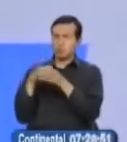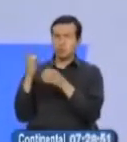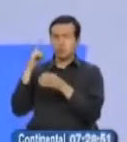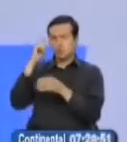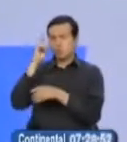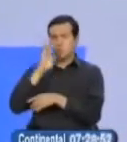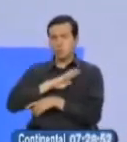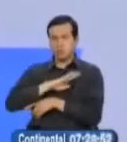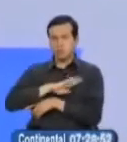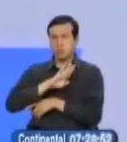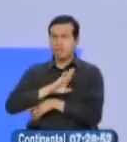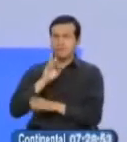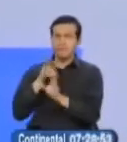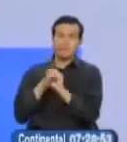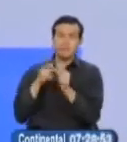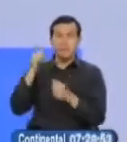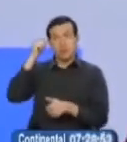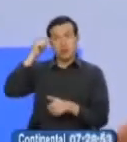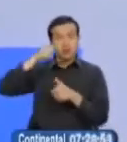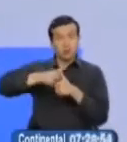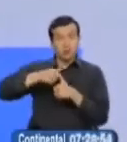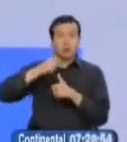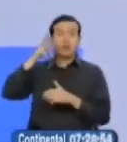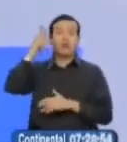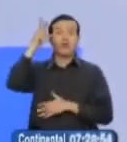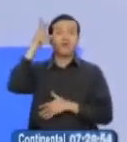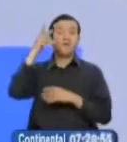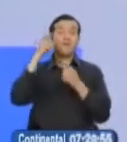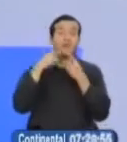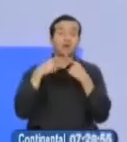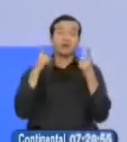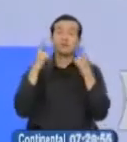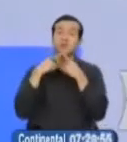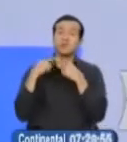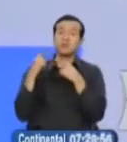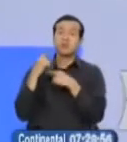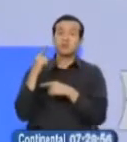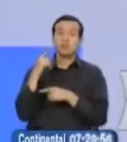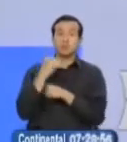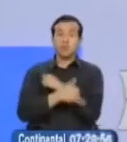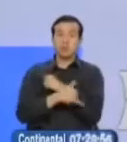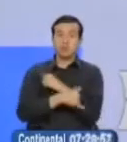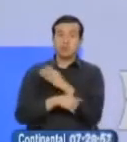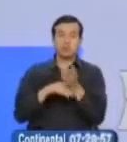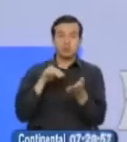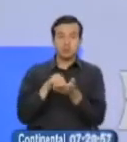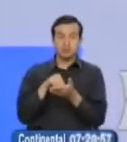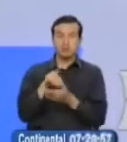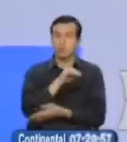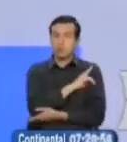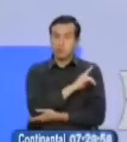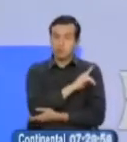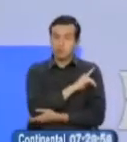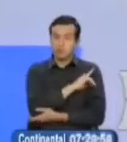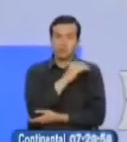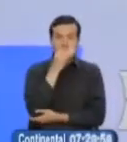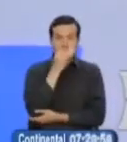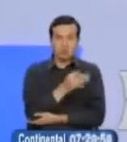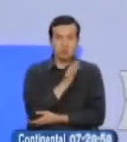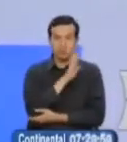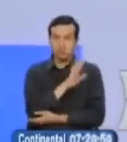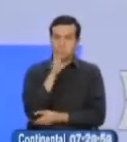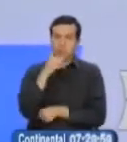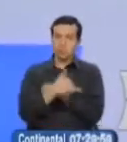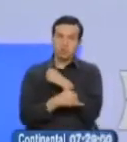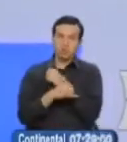gobiernos locales, porque no debemos olvidar que las conferencias son de los estados miembros, son las delegaciones oficiales de los